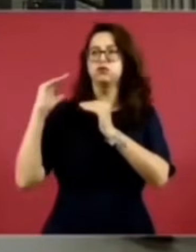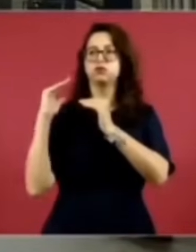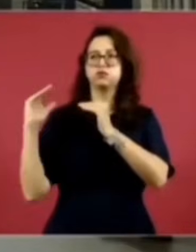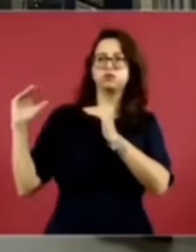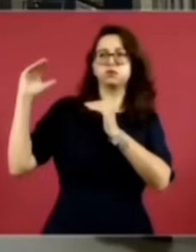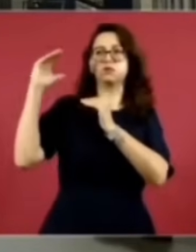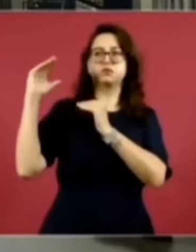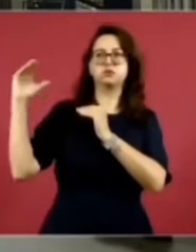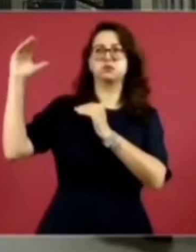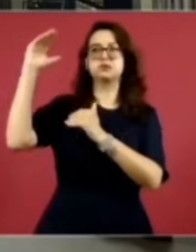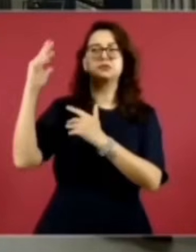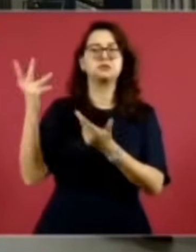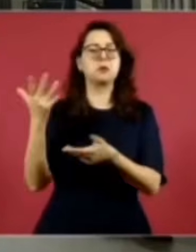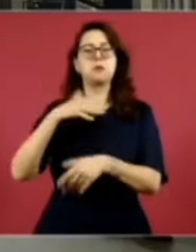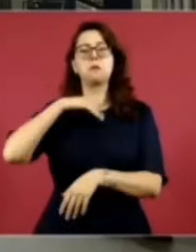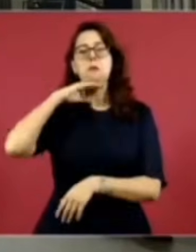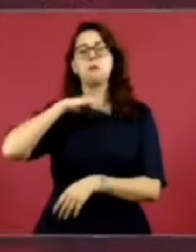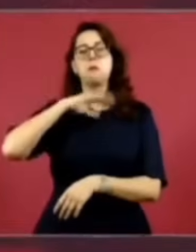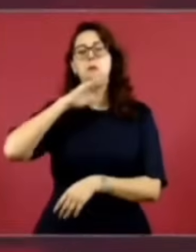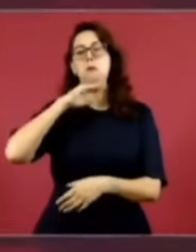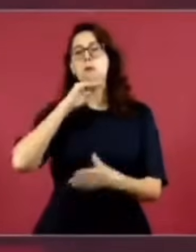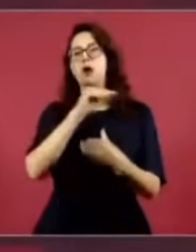no tienen sensibilidad.